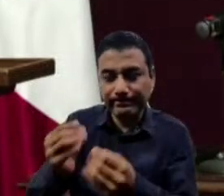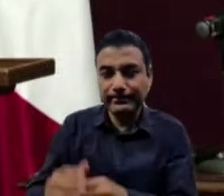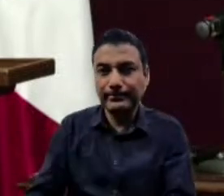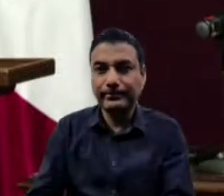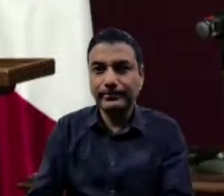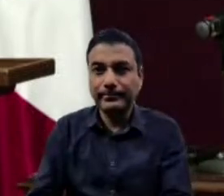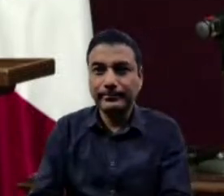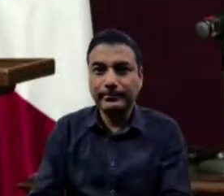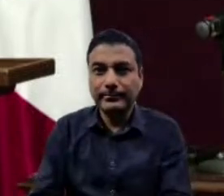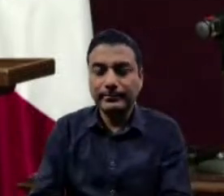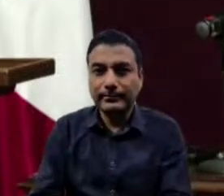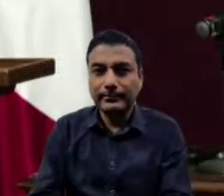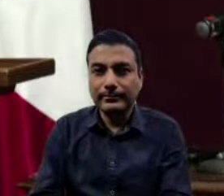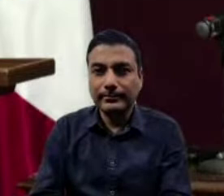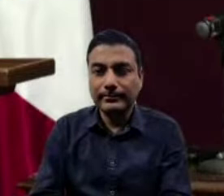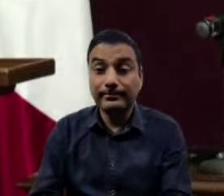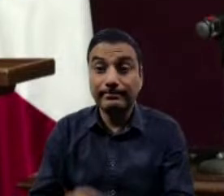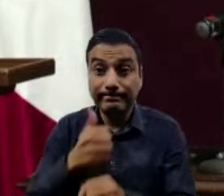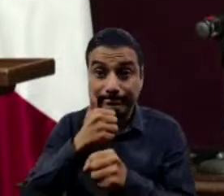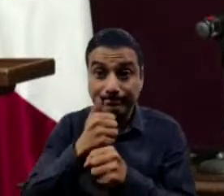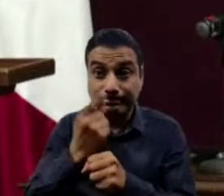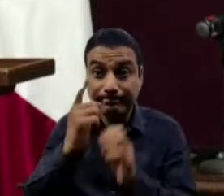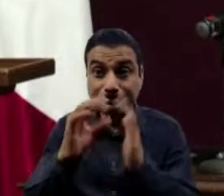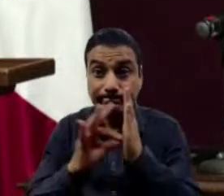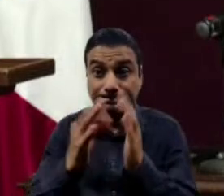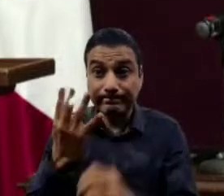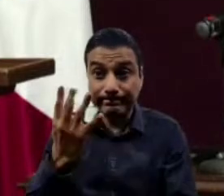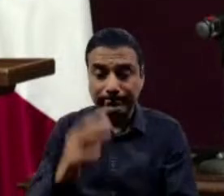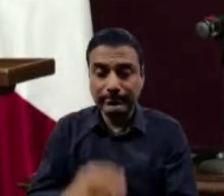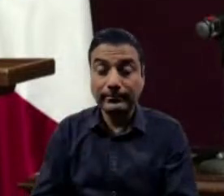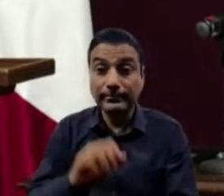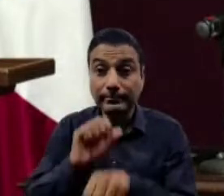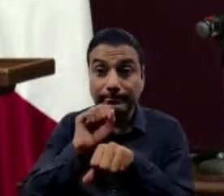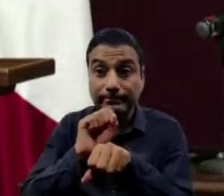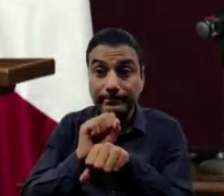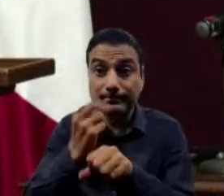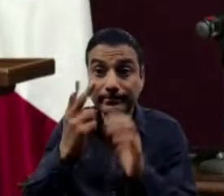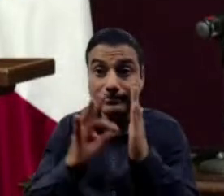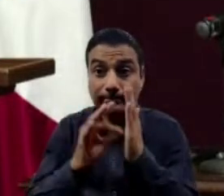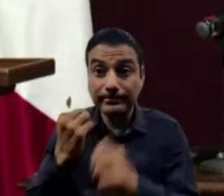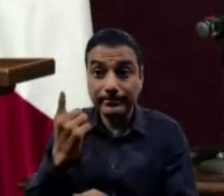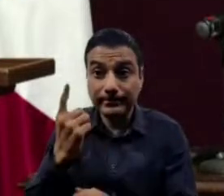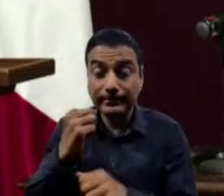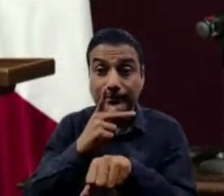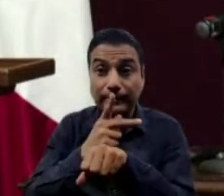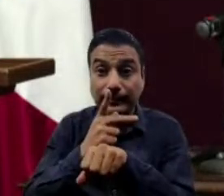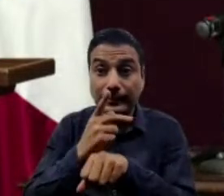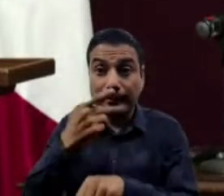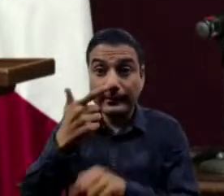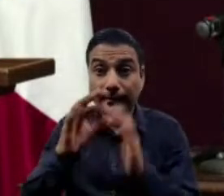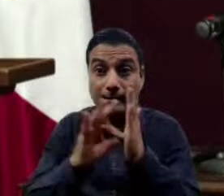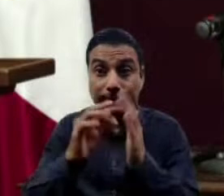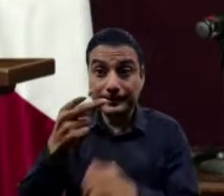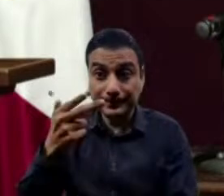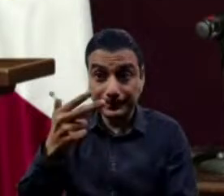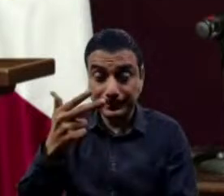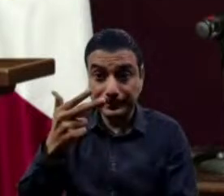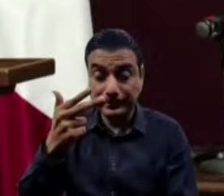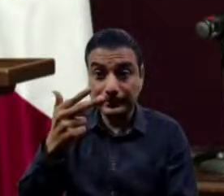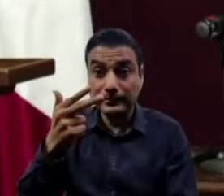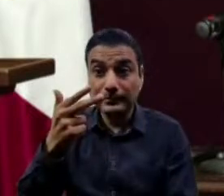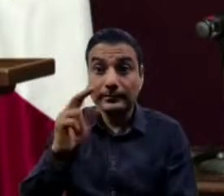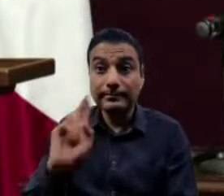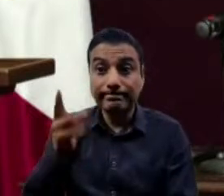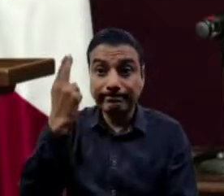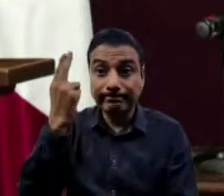Primaria 1.4, secundaria 2.1, media superior 7.8 y superior